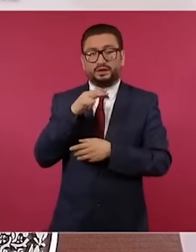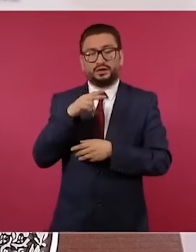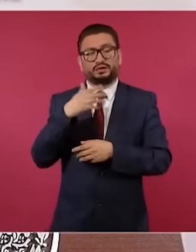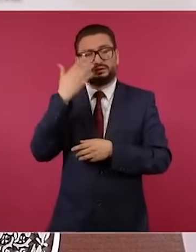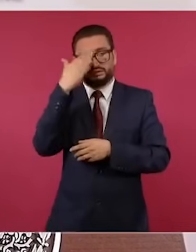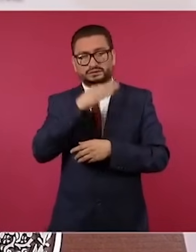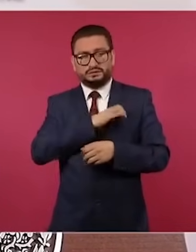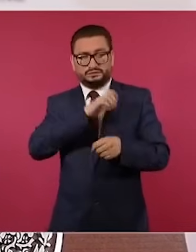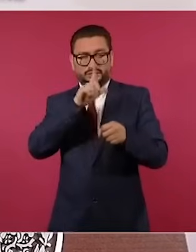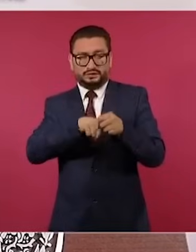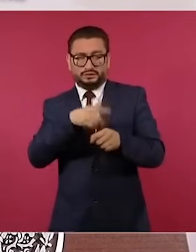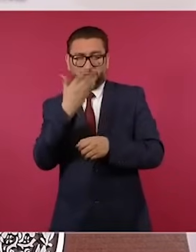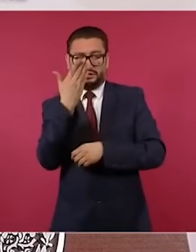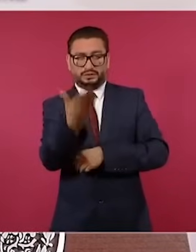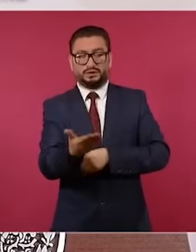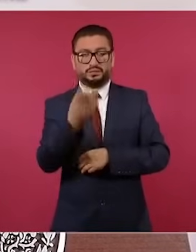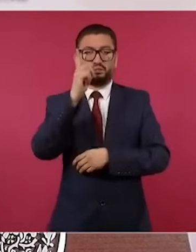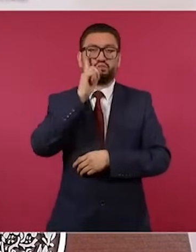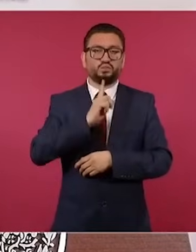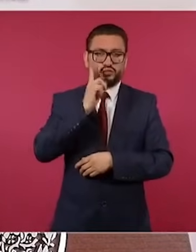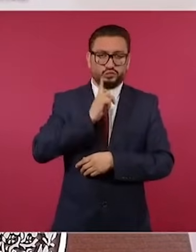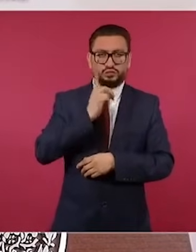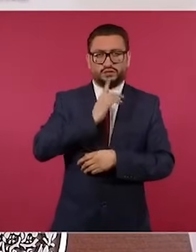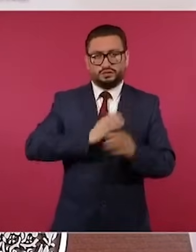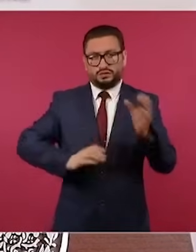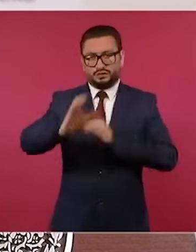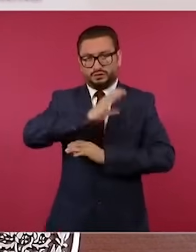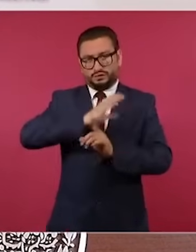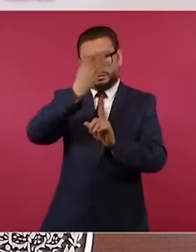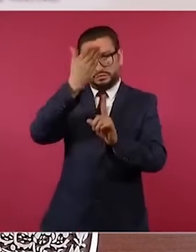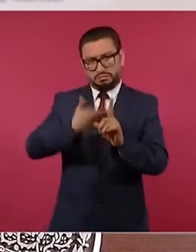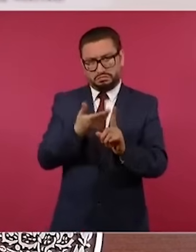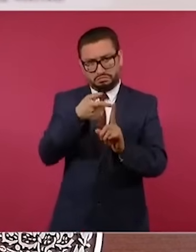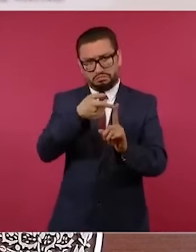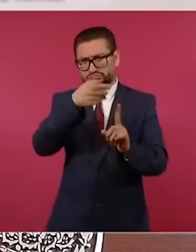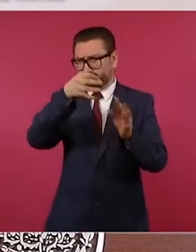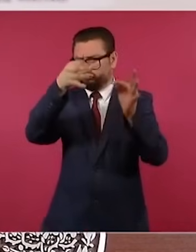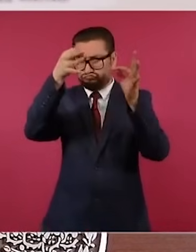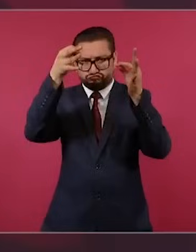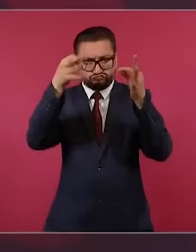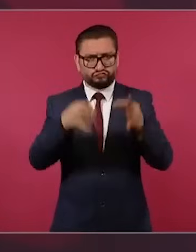porque es una mujer excepcional,